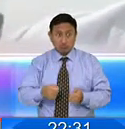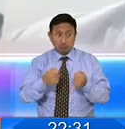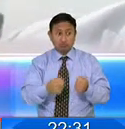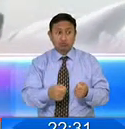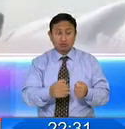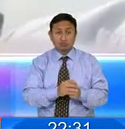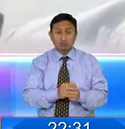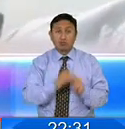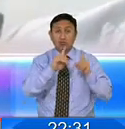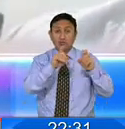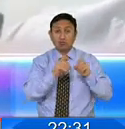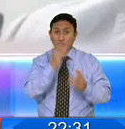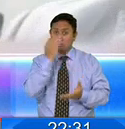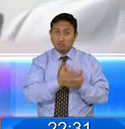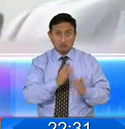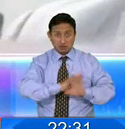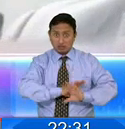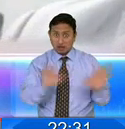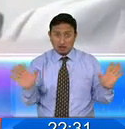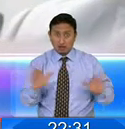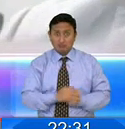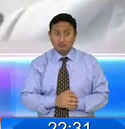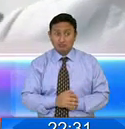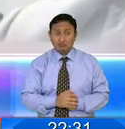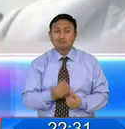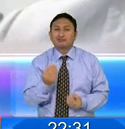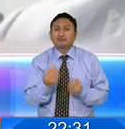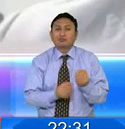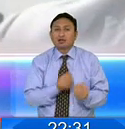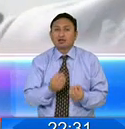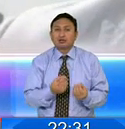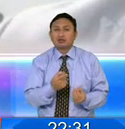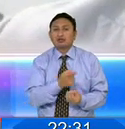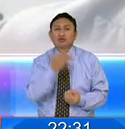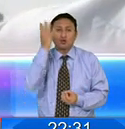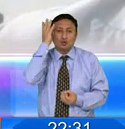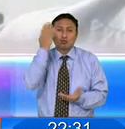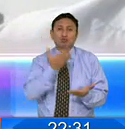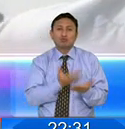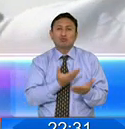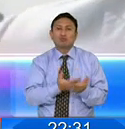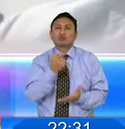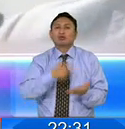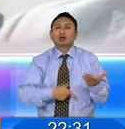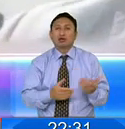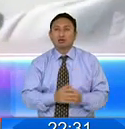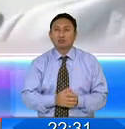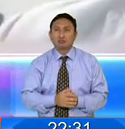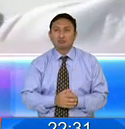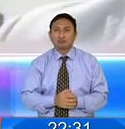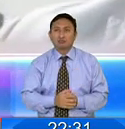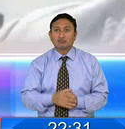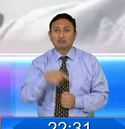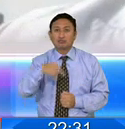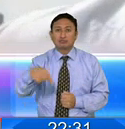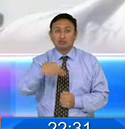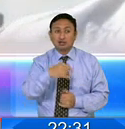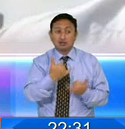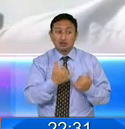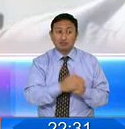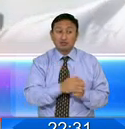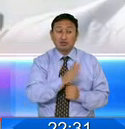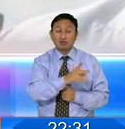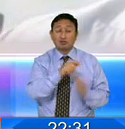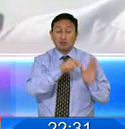absolución de consulta. En ese sentido, ¿qué podría proponer el señor Yunda si no es con estas leguleyadas que le están proponiendo